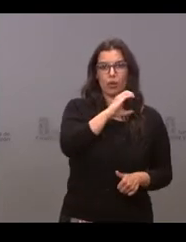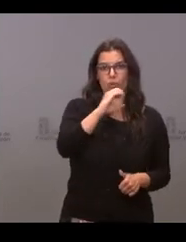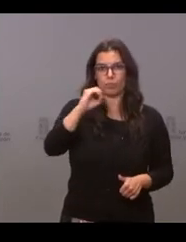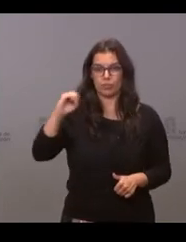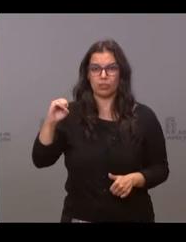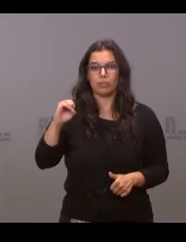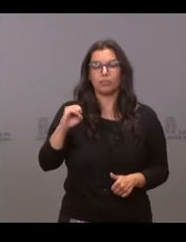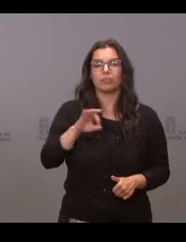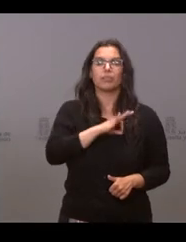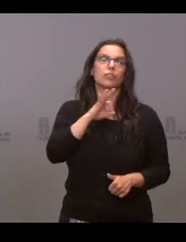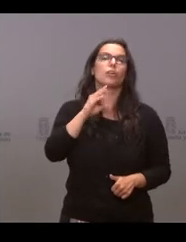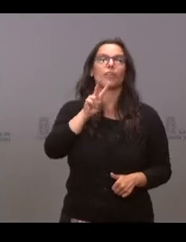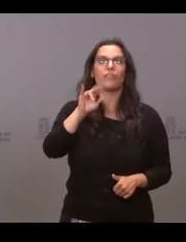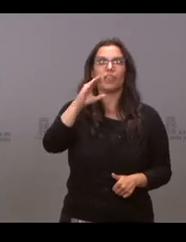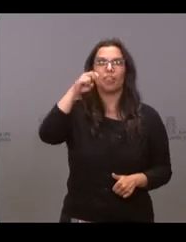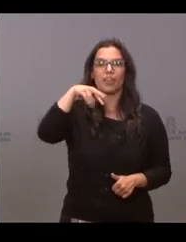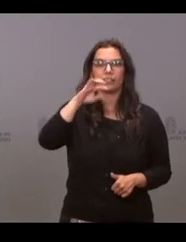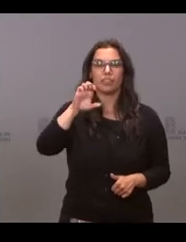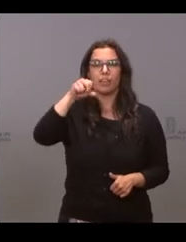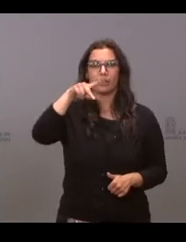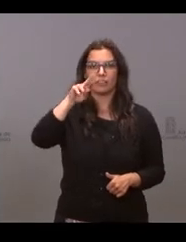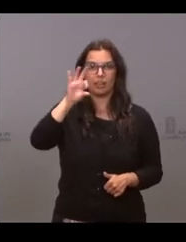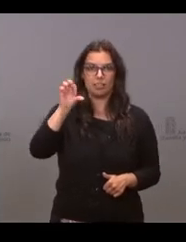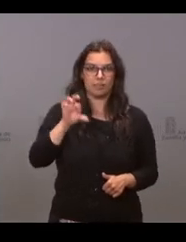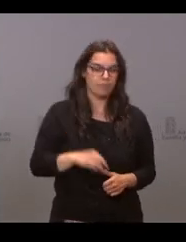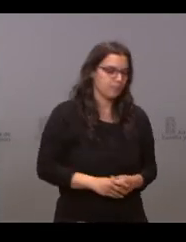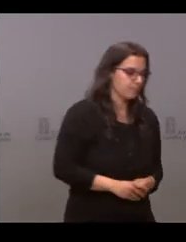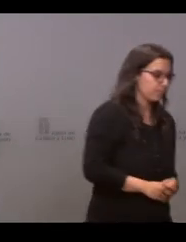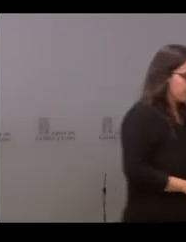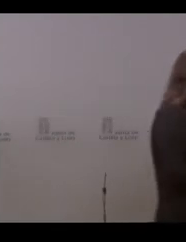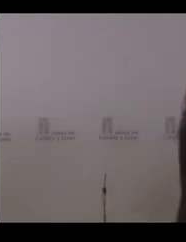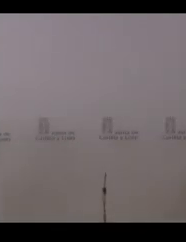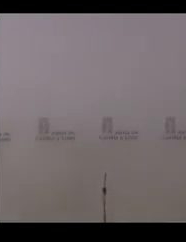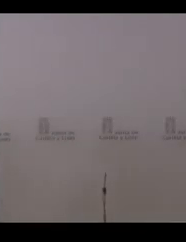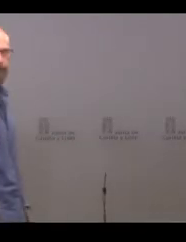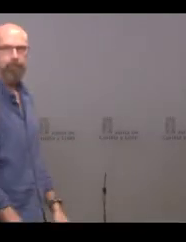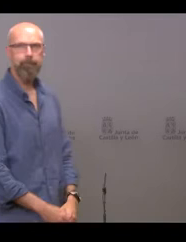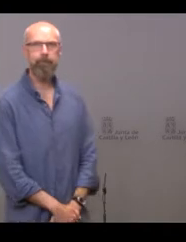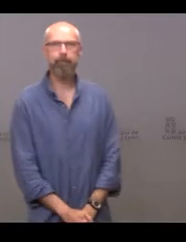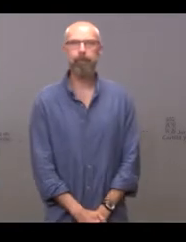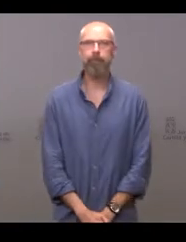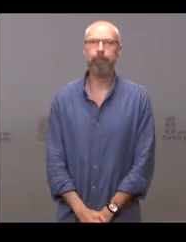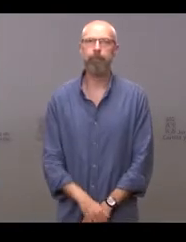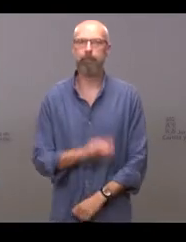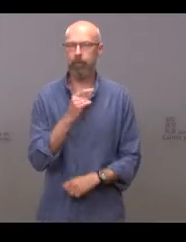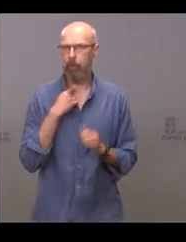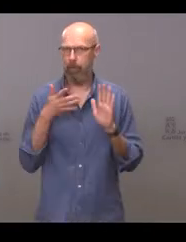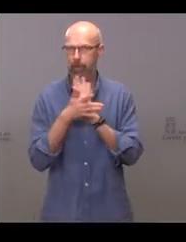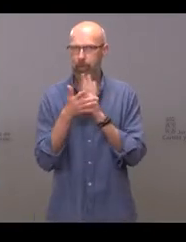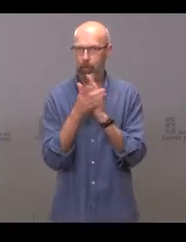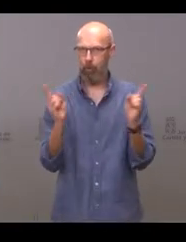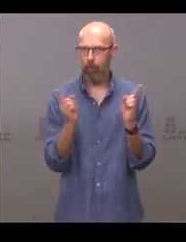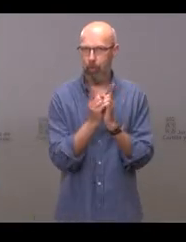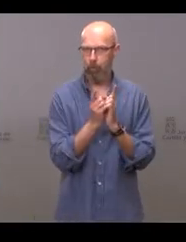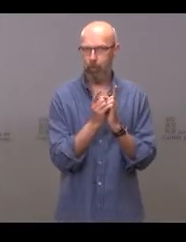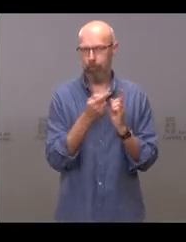don vicente andrés granado bueno pues una deja ver si de forma breve explicó la posición de